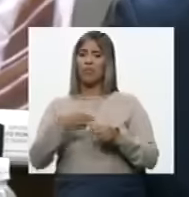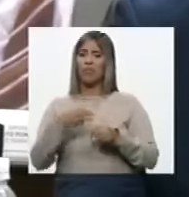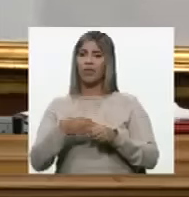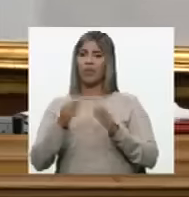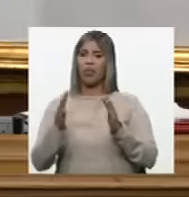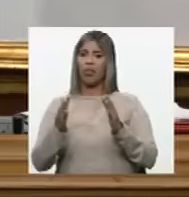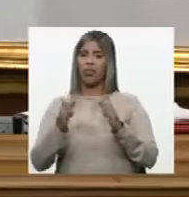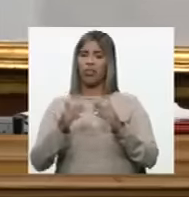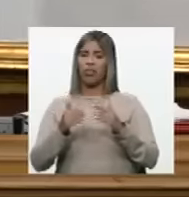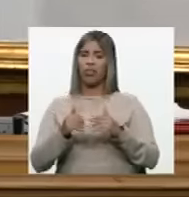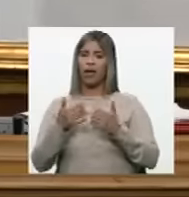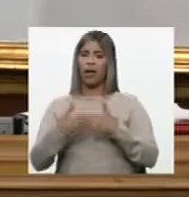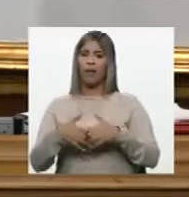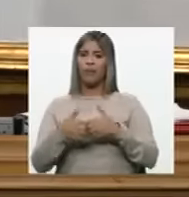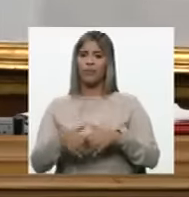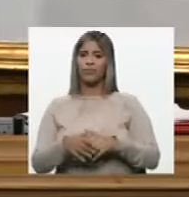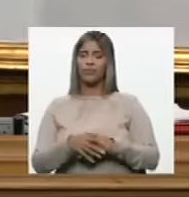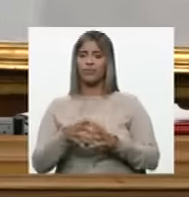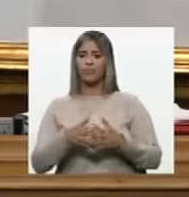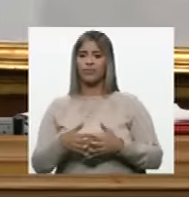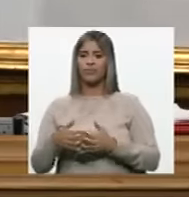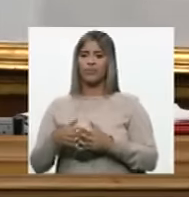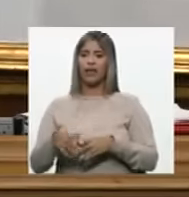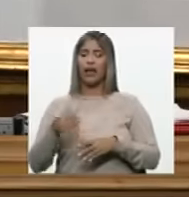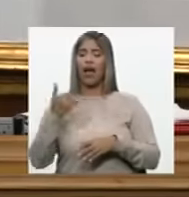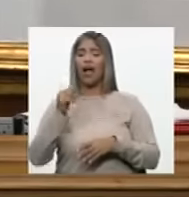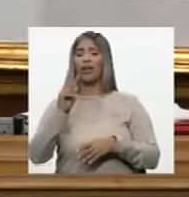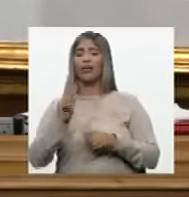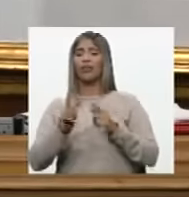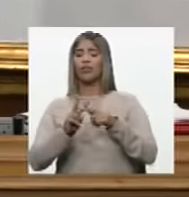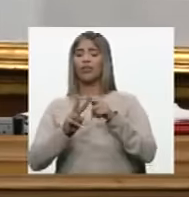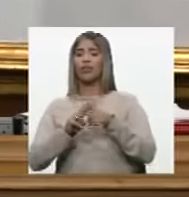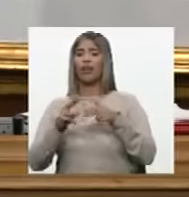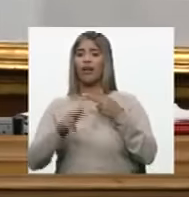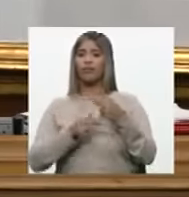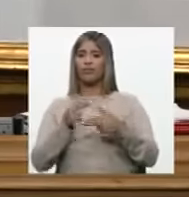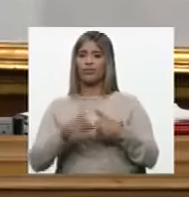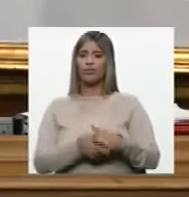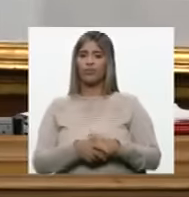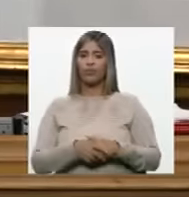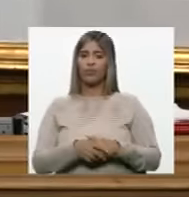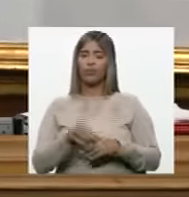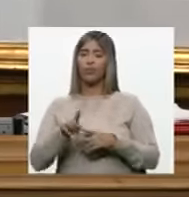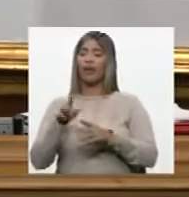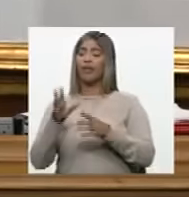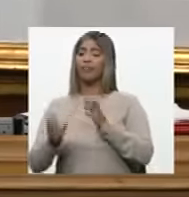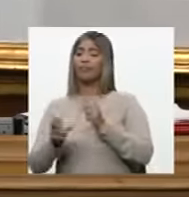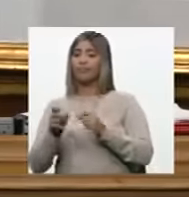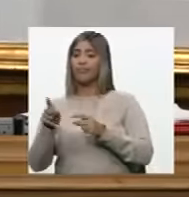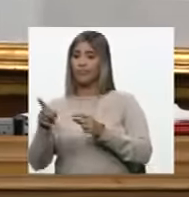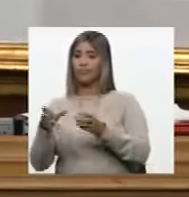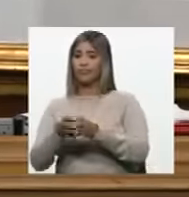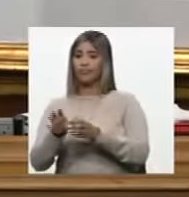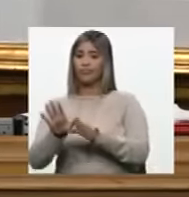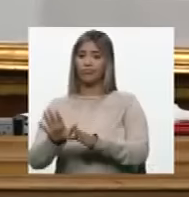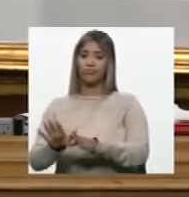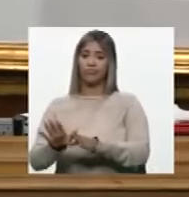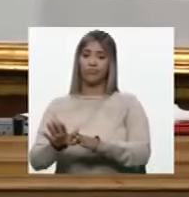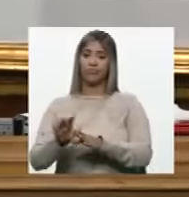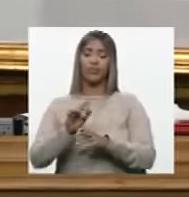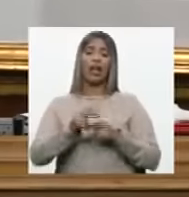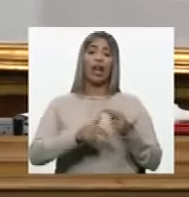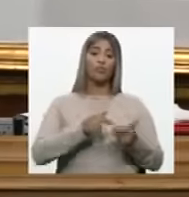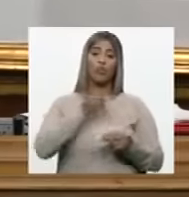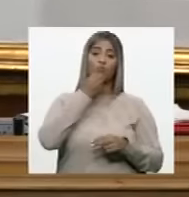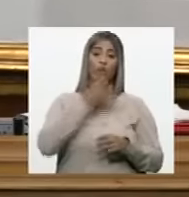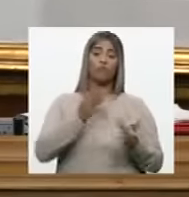aquí las empresas gringas. Hay dos tipos de revoluciones: la de los Lamezuela, que fue la suya, y la de los